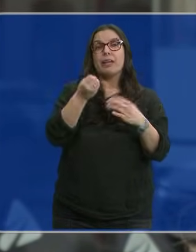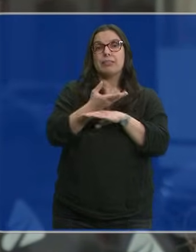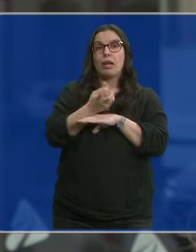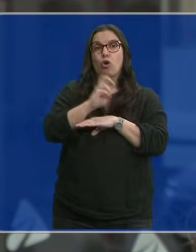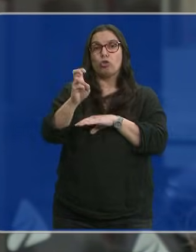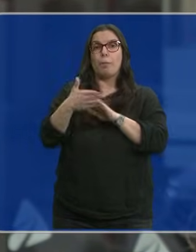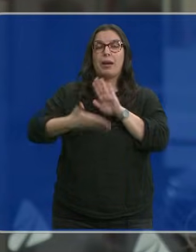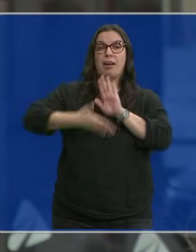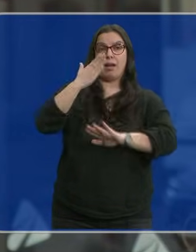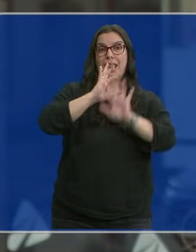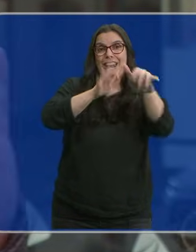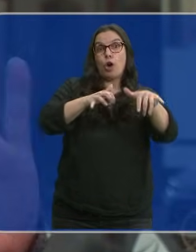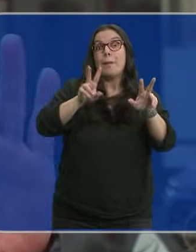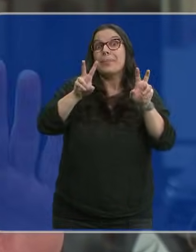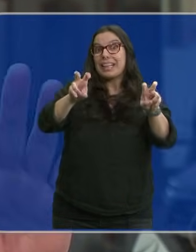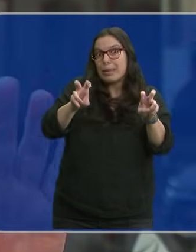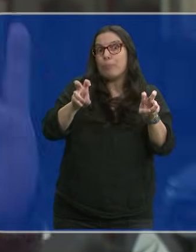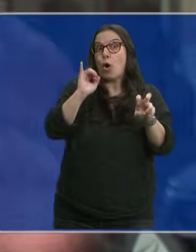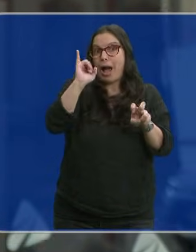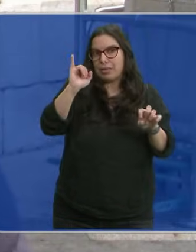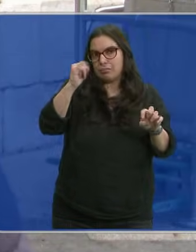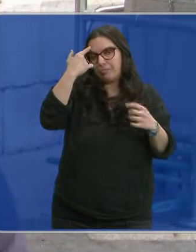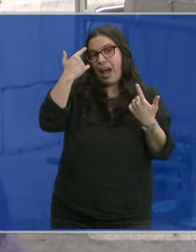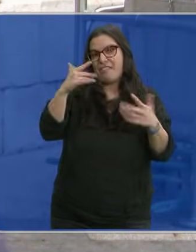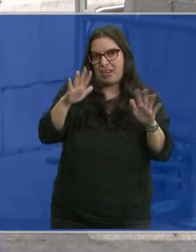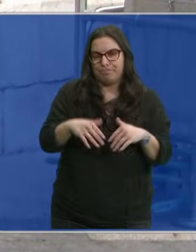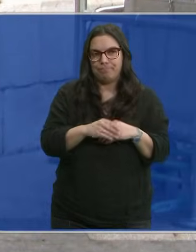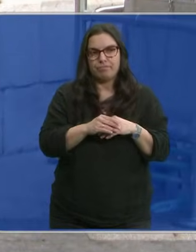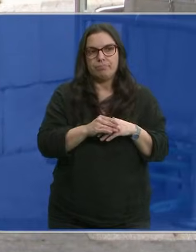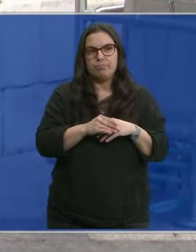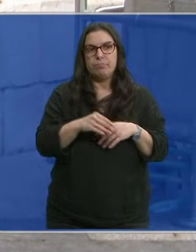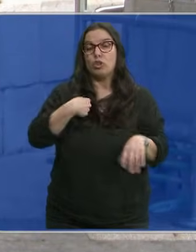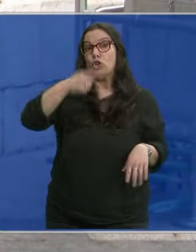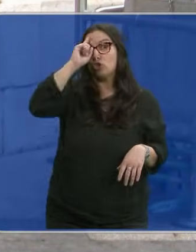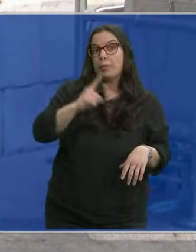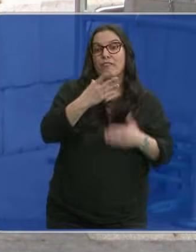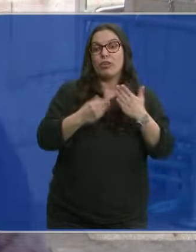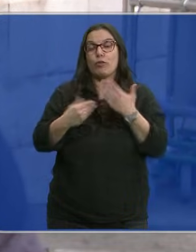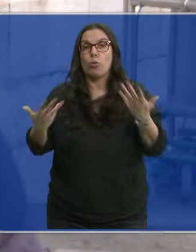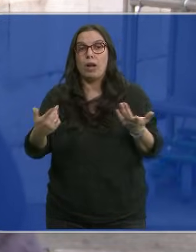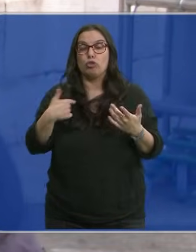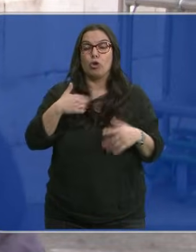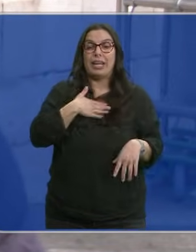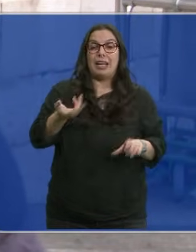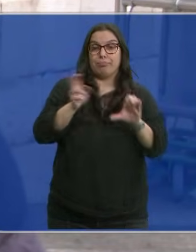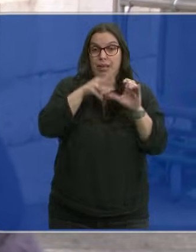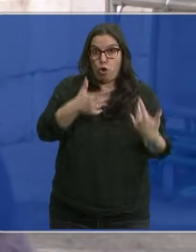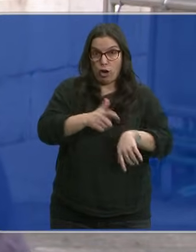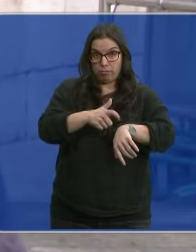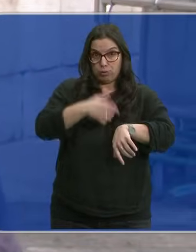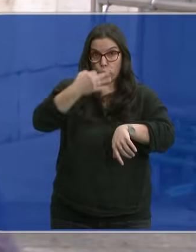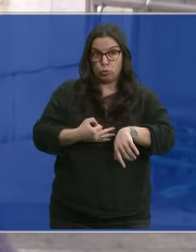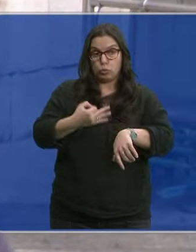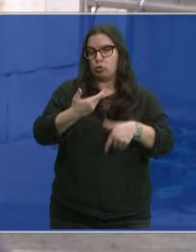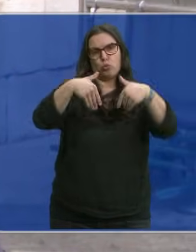el tren para León, que se supone que me han ubicado en uno, ya veremos. No sabía los trenes que fallaban, iba a cogerle ahora